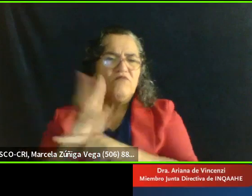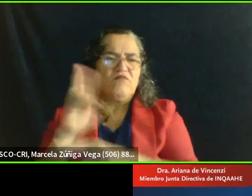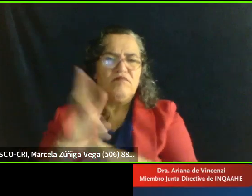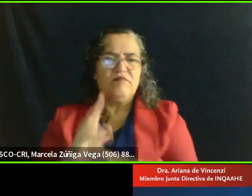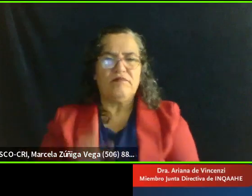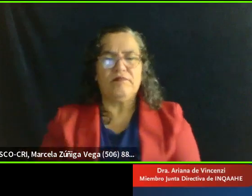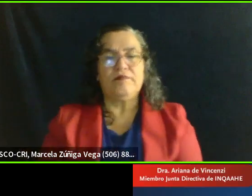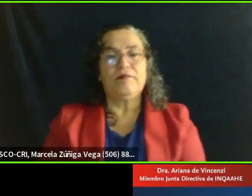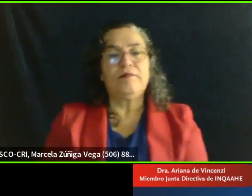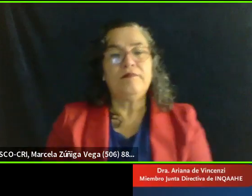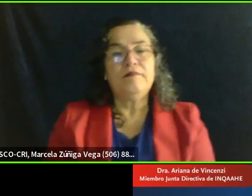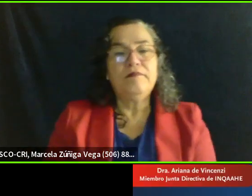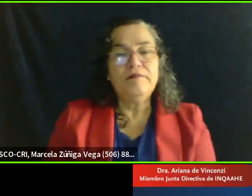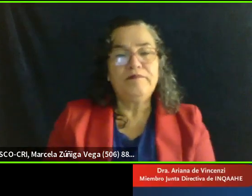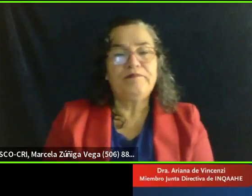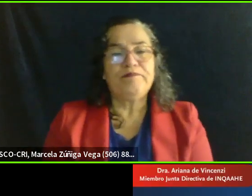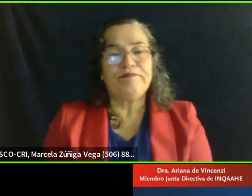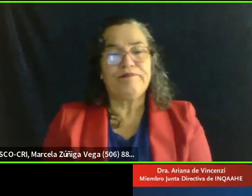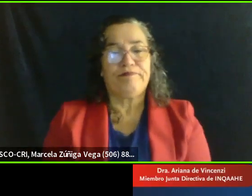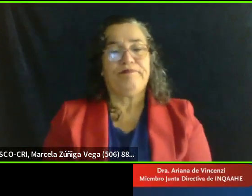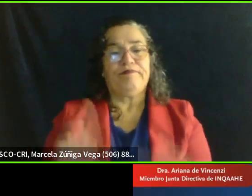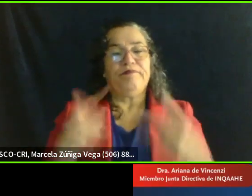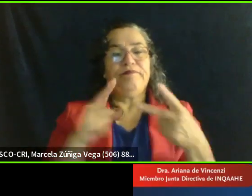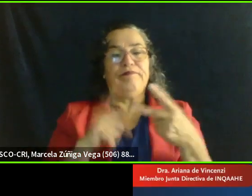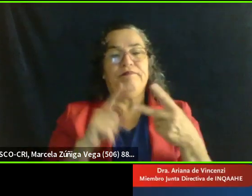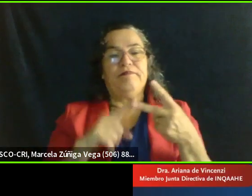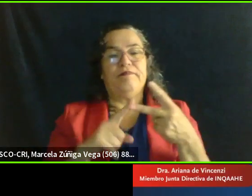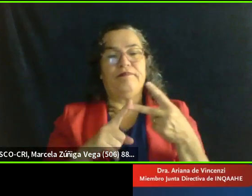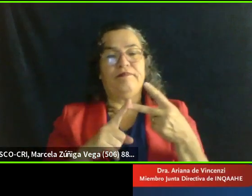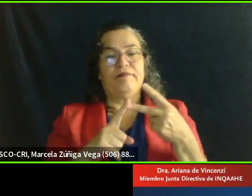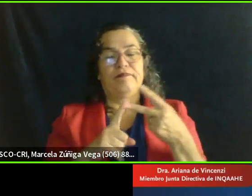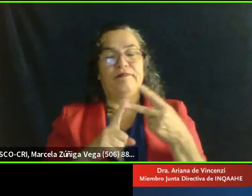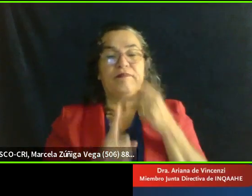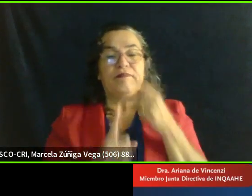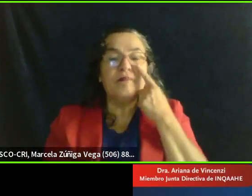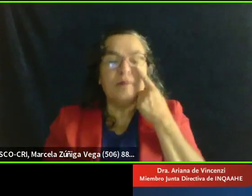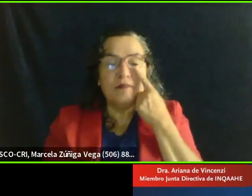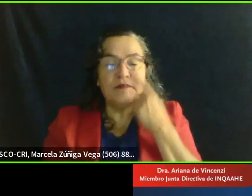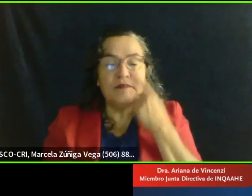Perfecto, doctora. La segunda pregunta dice lo siguiente.